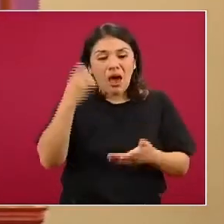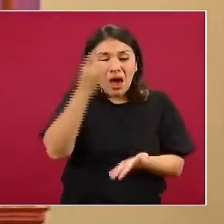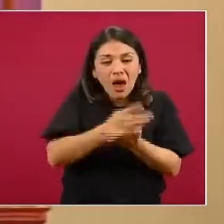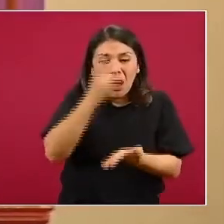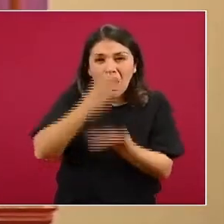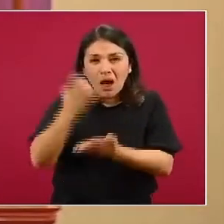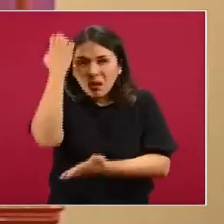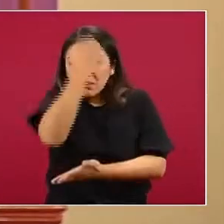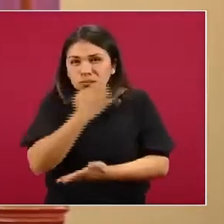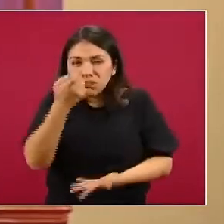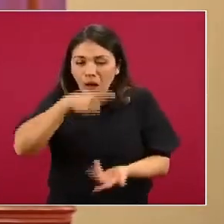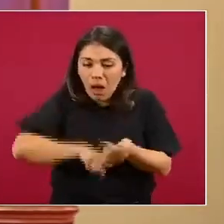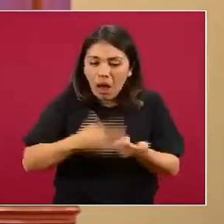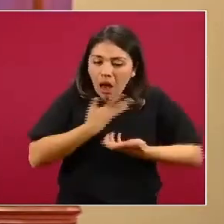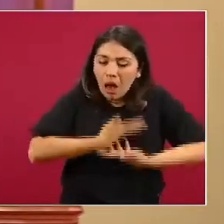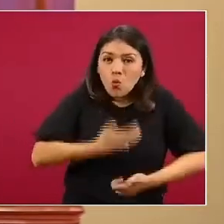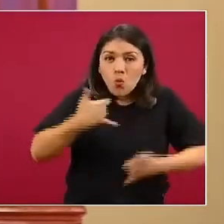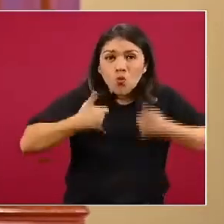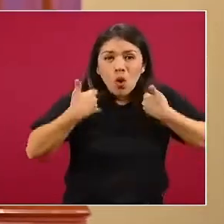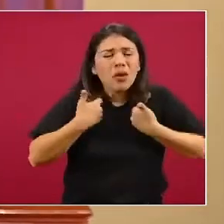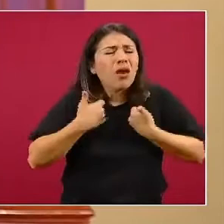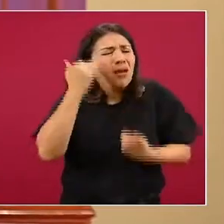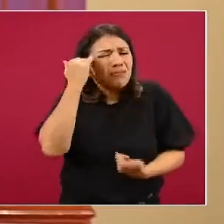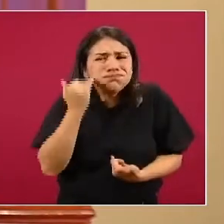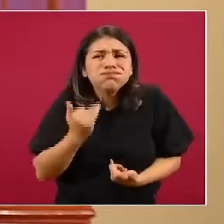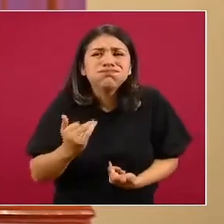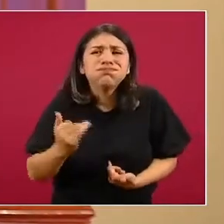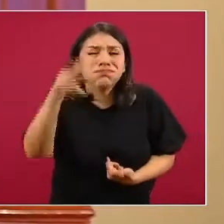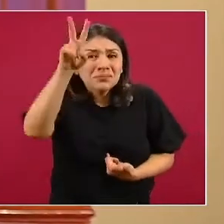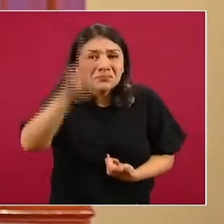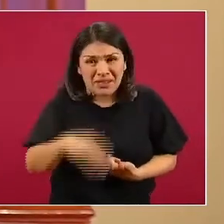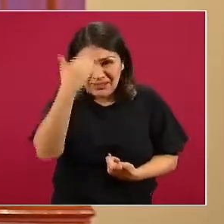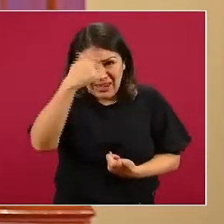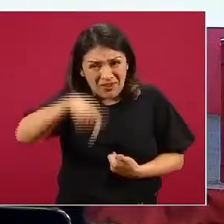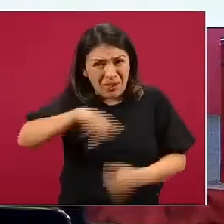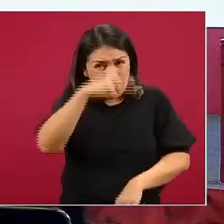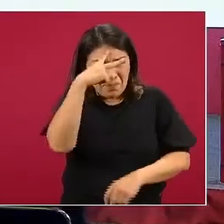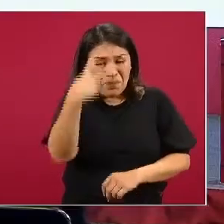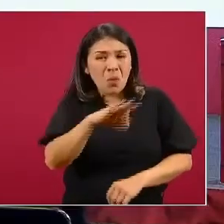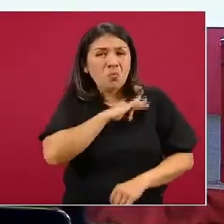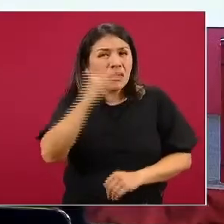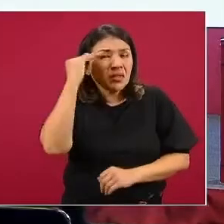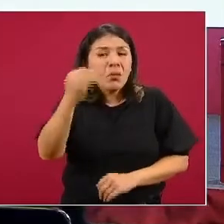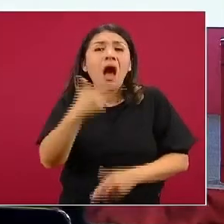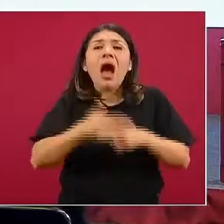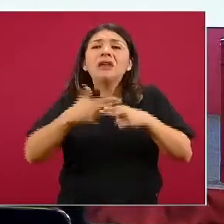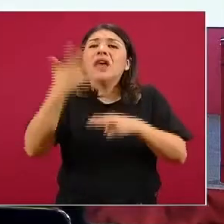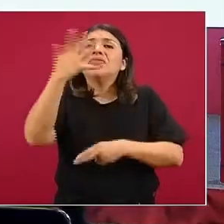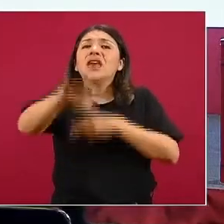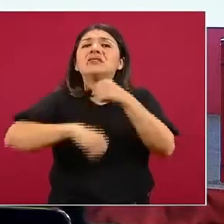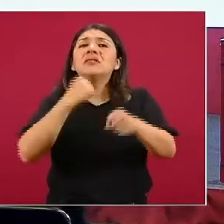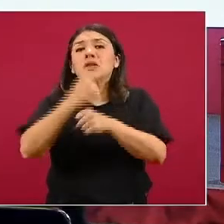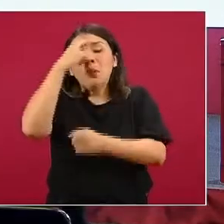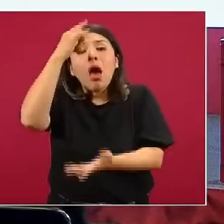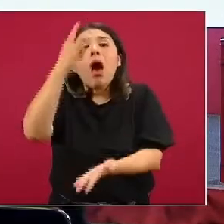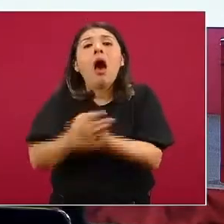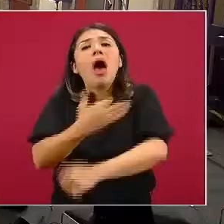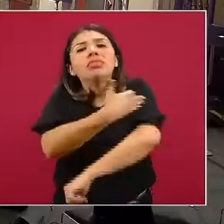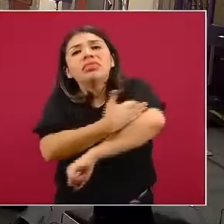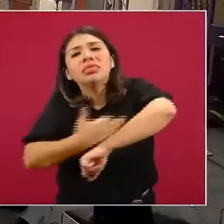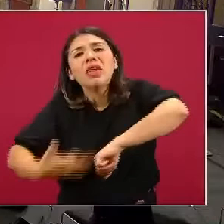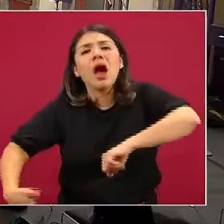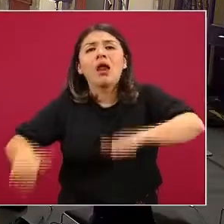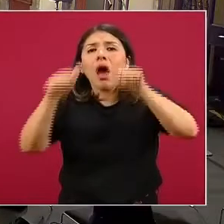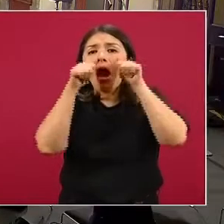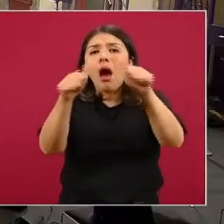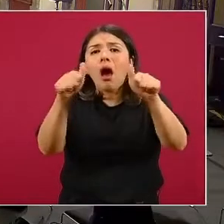como depresión en adolescentes es muy grande. Sabemos en México que podemos tardarnos 10 años en llegar a atención especializada,